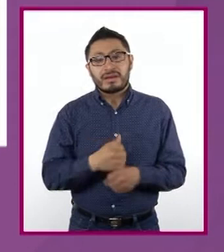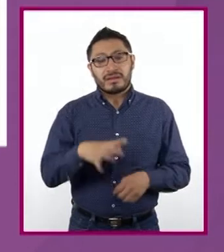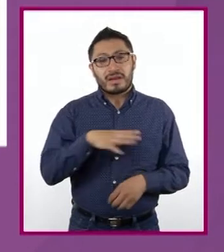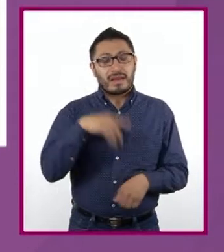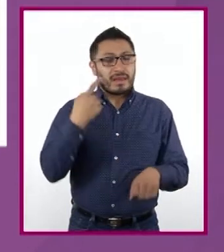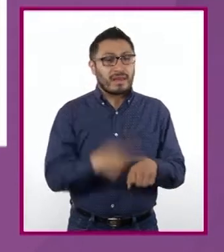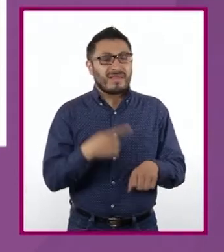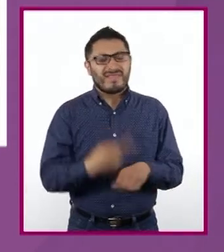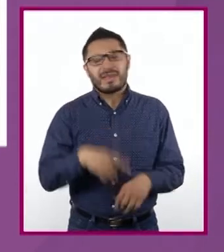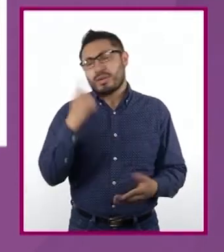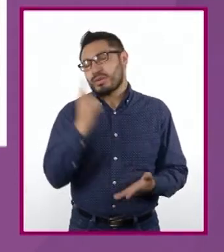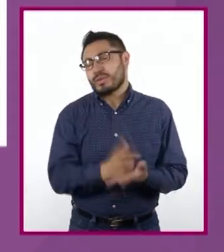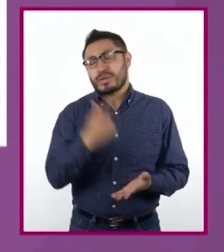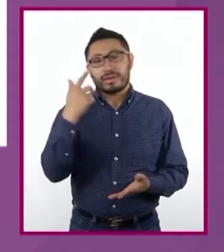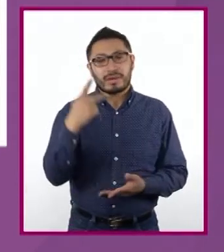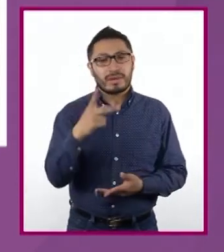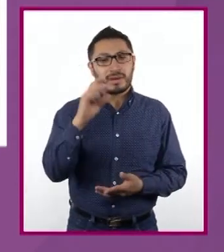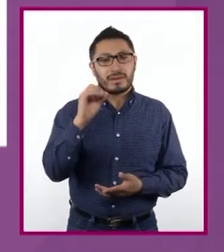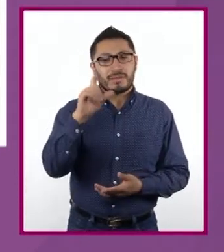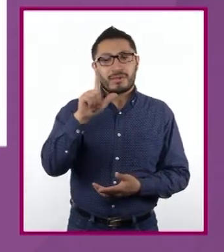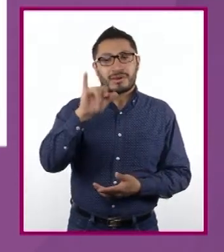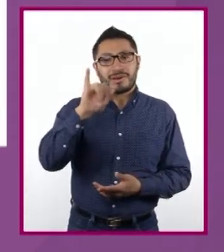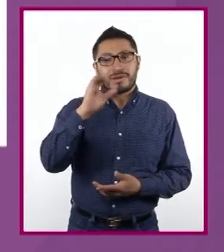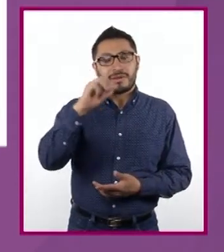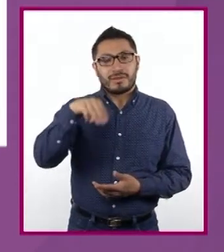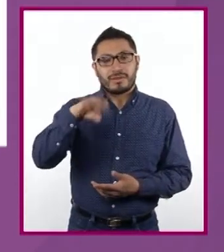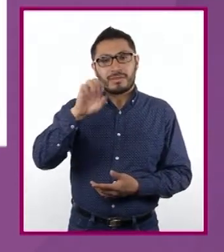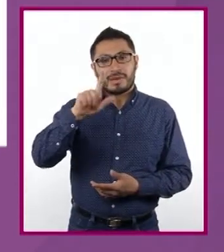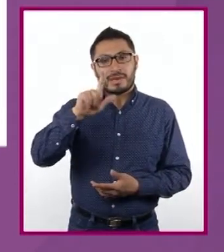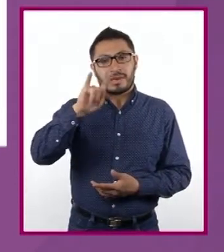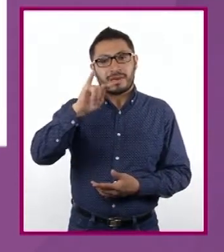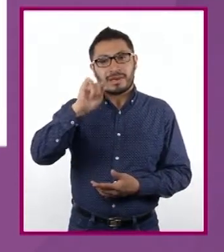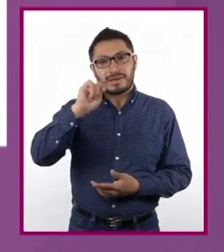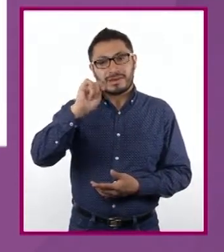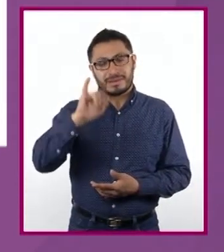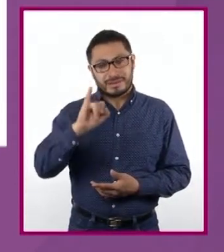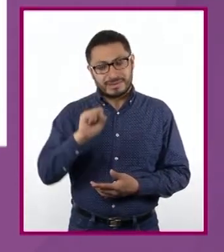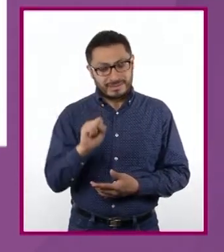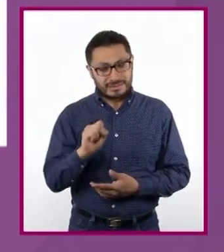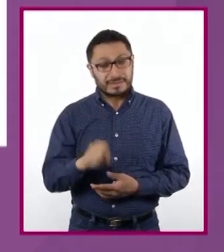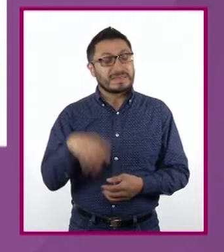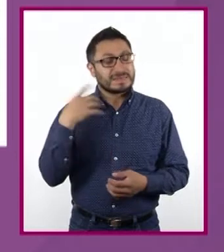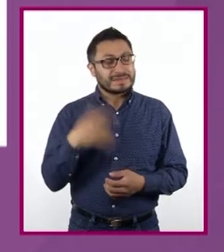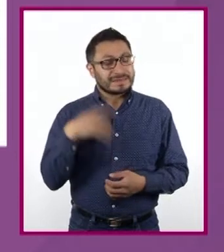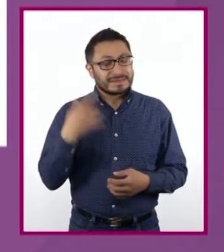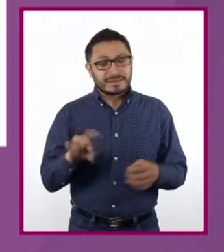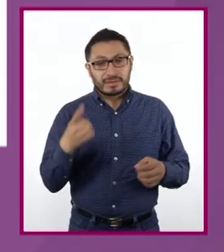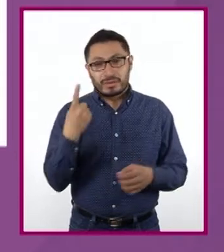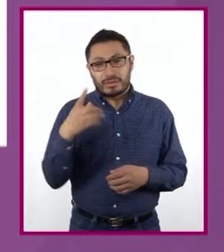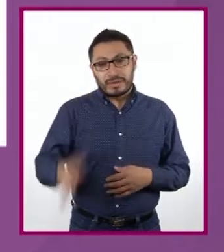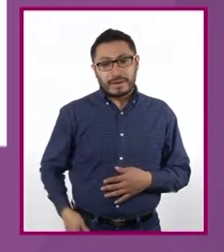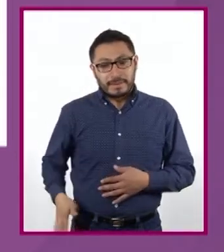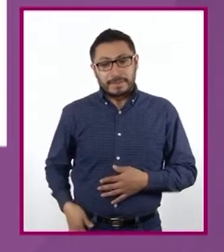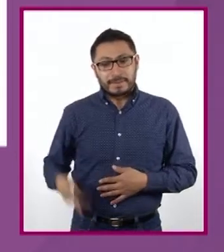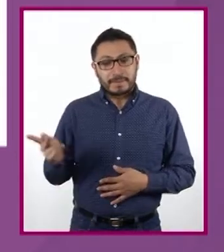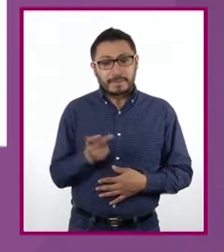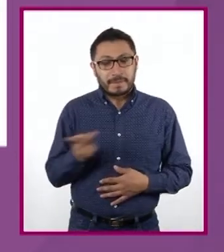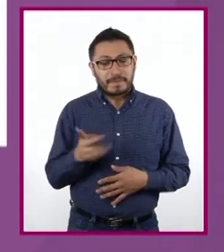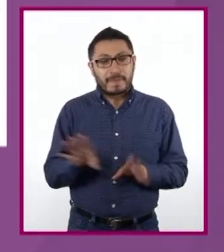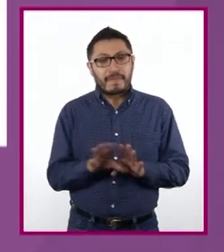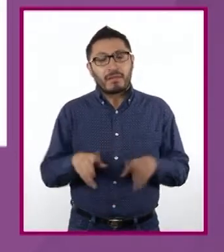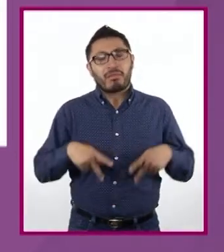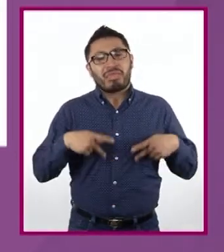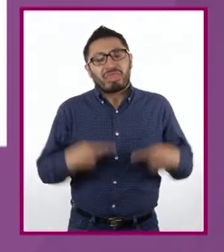enfermedad muy grave llamada poliomielitis. A consecuencia de ello, una de sus piernas quedó muy débil y